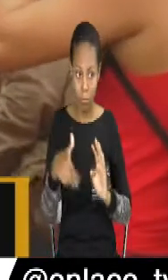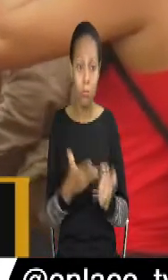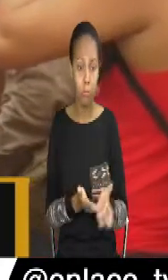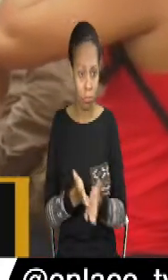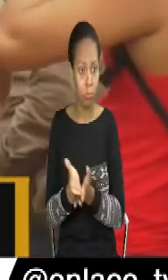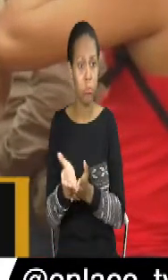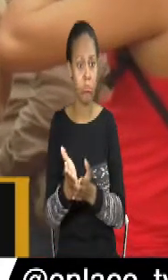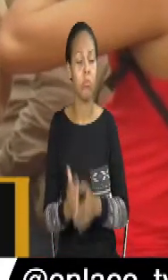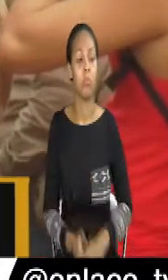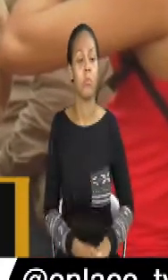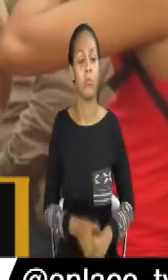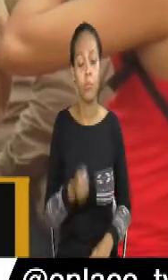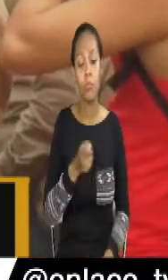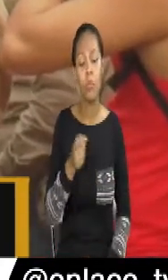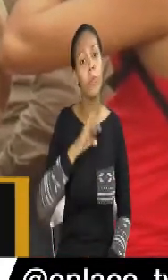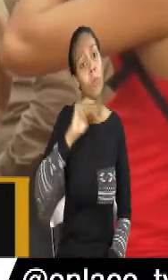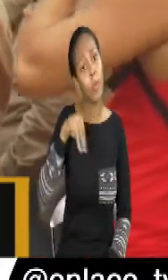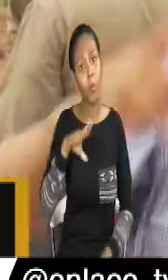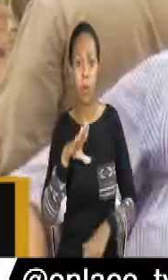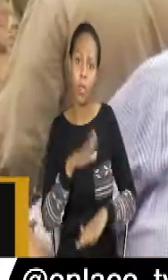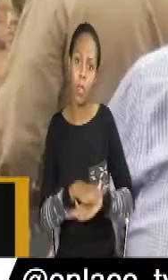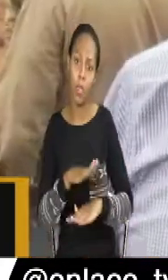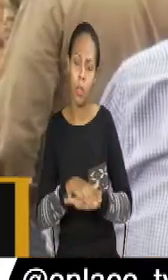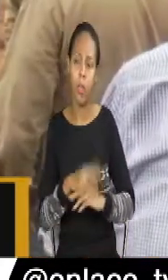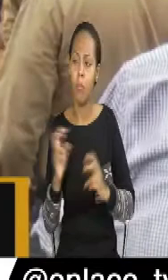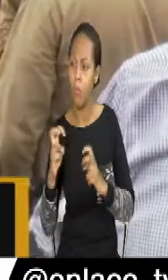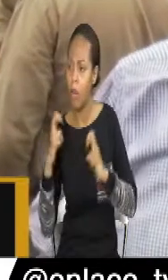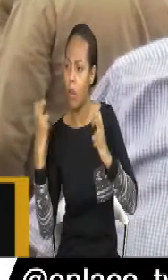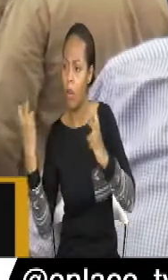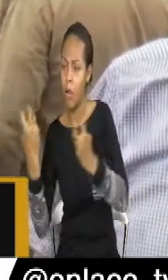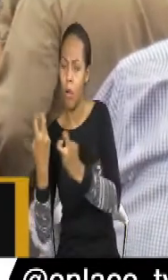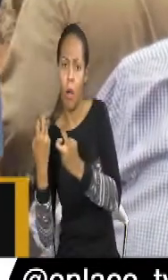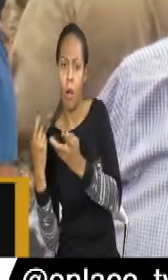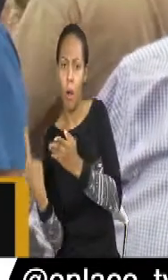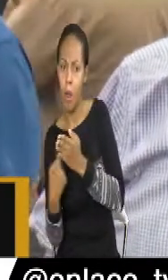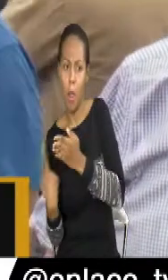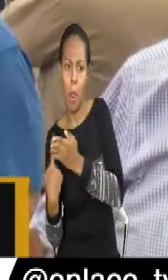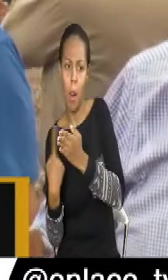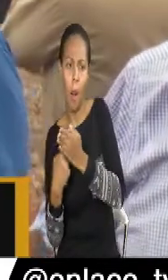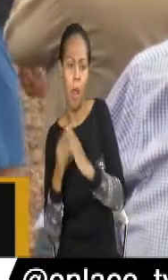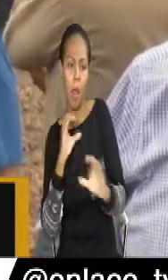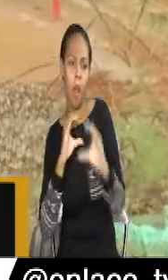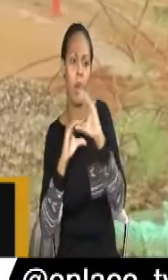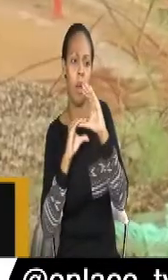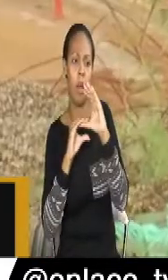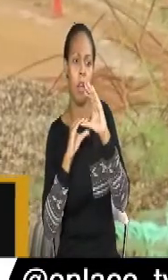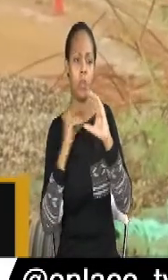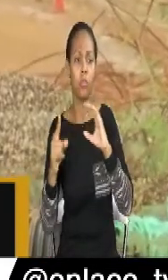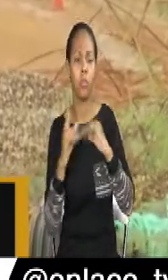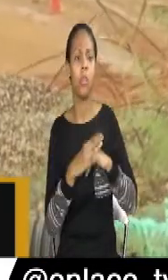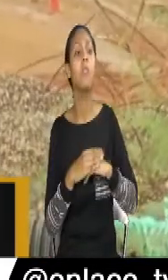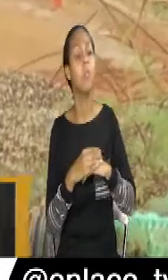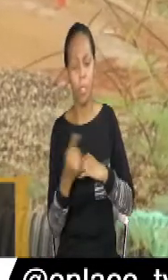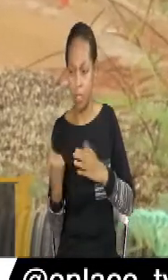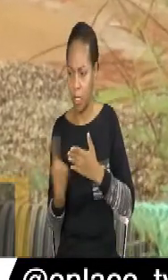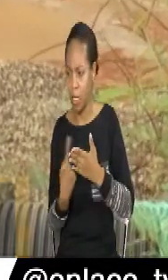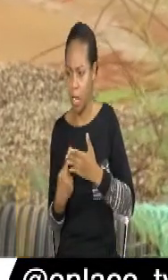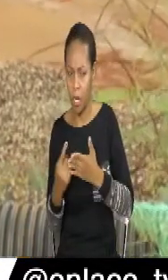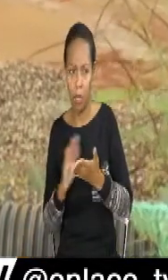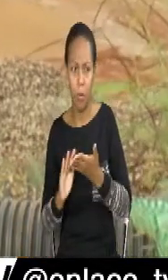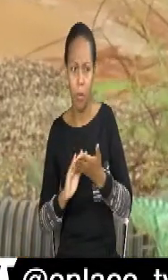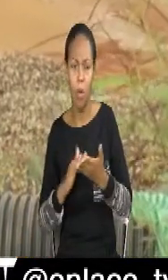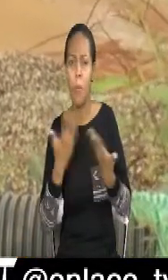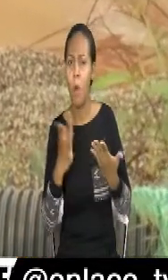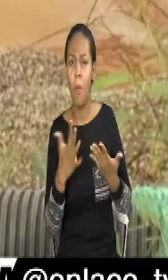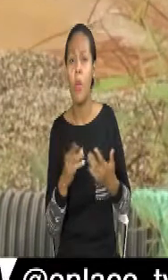este miércoles en horas de la tarde hay prevista una reunión en Cámara de Comercio con proveedores que aseguran la firma les adeuda más de 4.000 millones